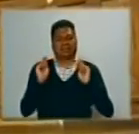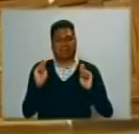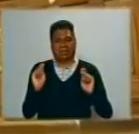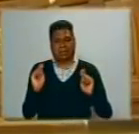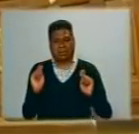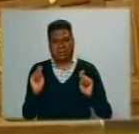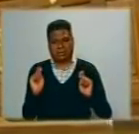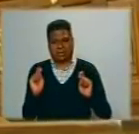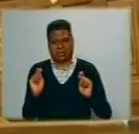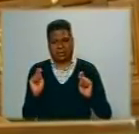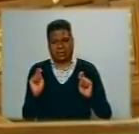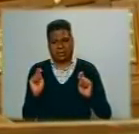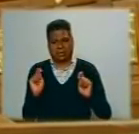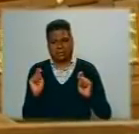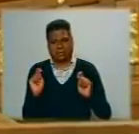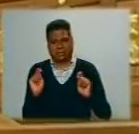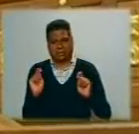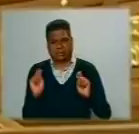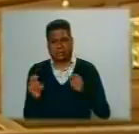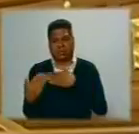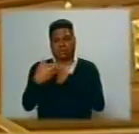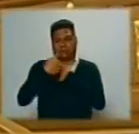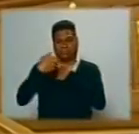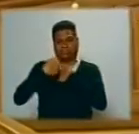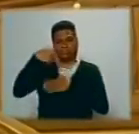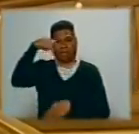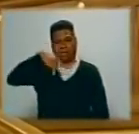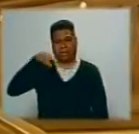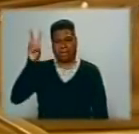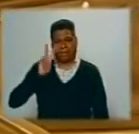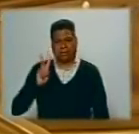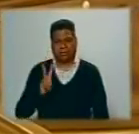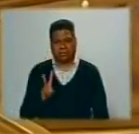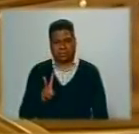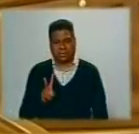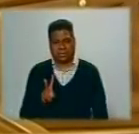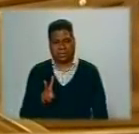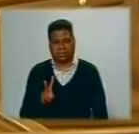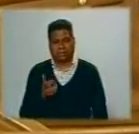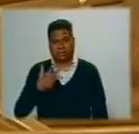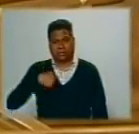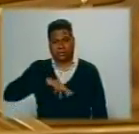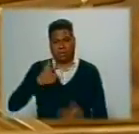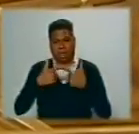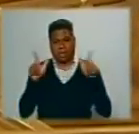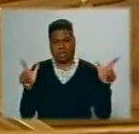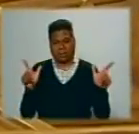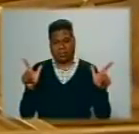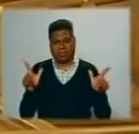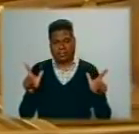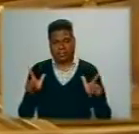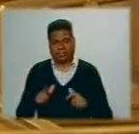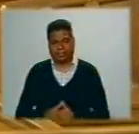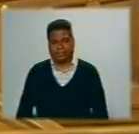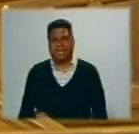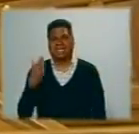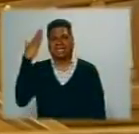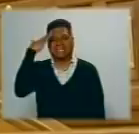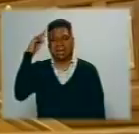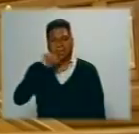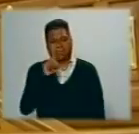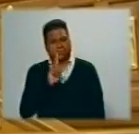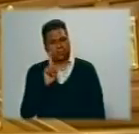más injerencismo en nuestro país libre y soberano. Sabemos que no es